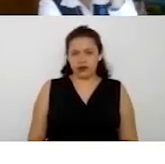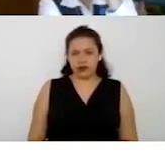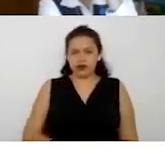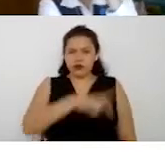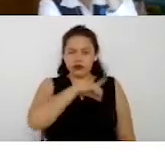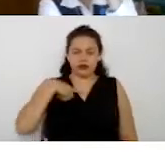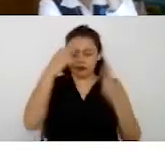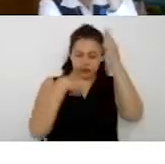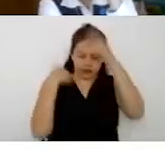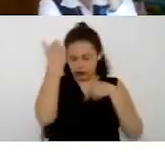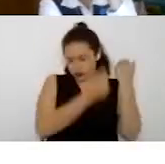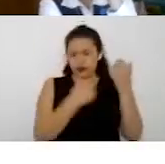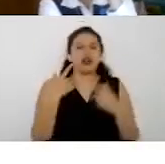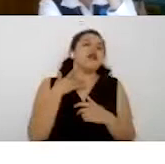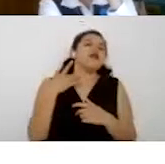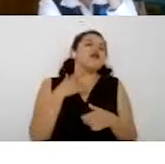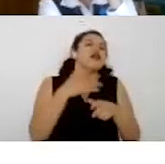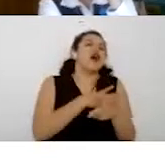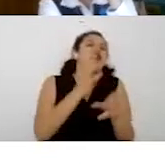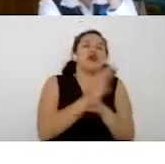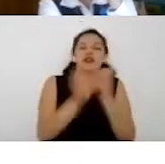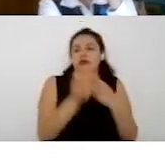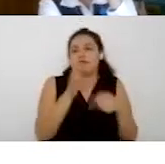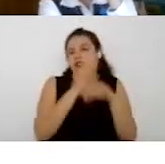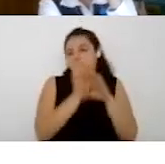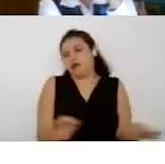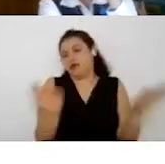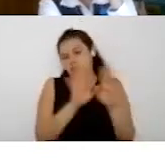signos vitales. ¿Qué signos vitales vamos a revisar?